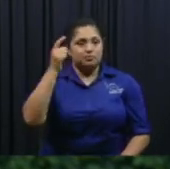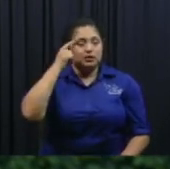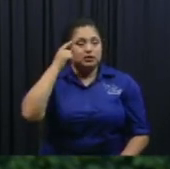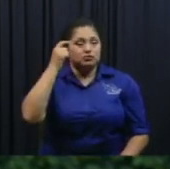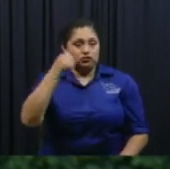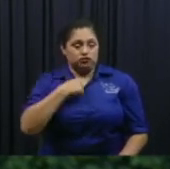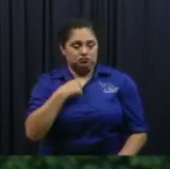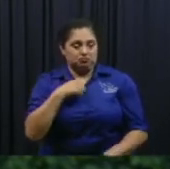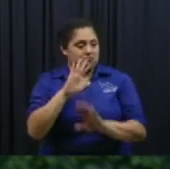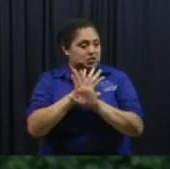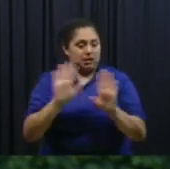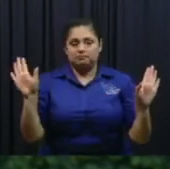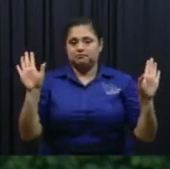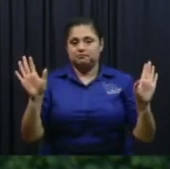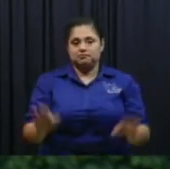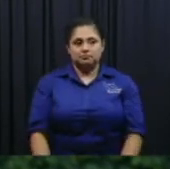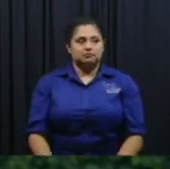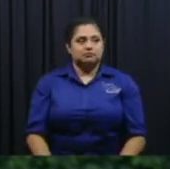punto